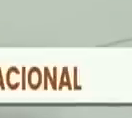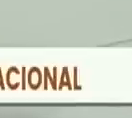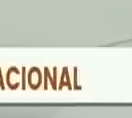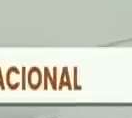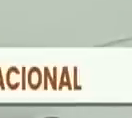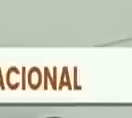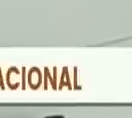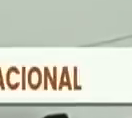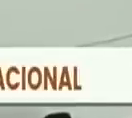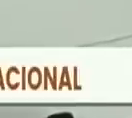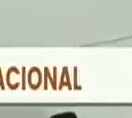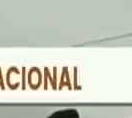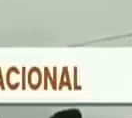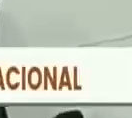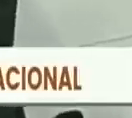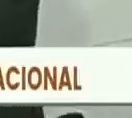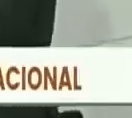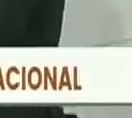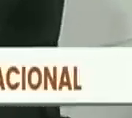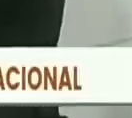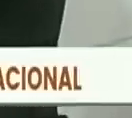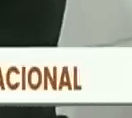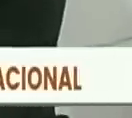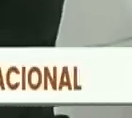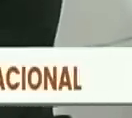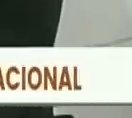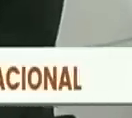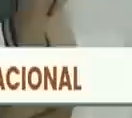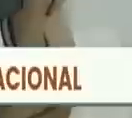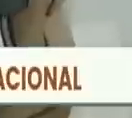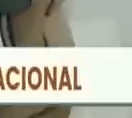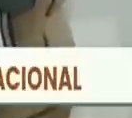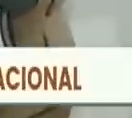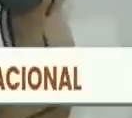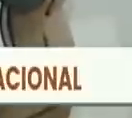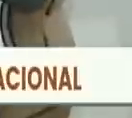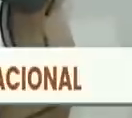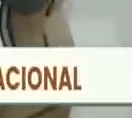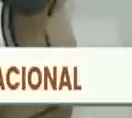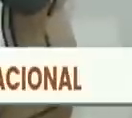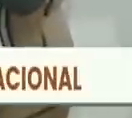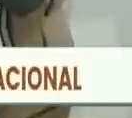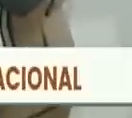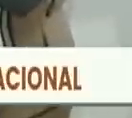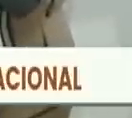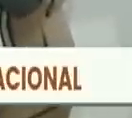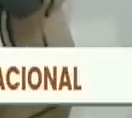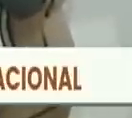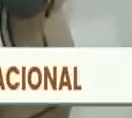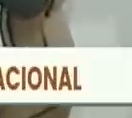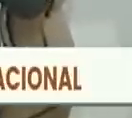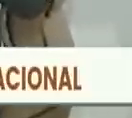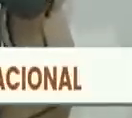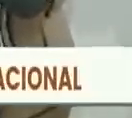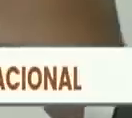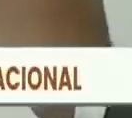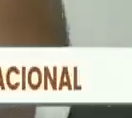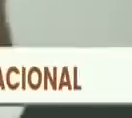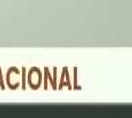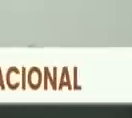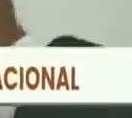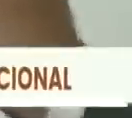intención. María Corina Machado, el camino a seguir lo ha marcado la administración Trump. ¿Cuál camino? El de la